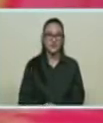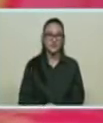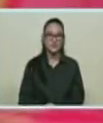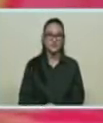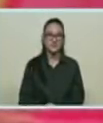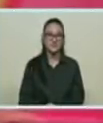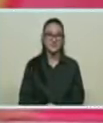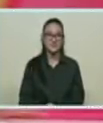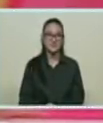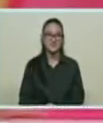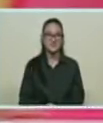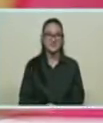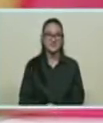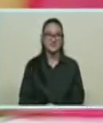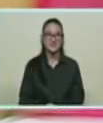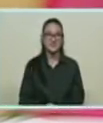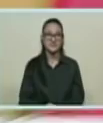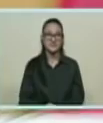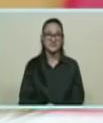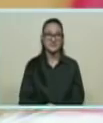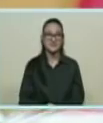Manuel Salvador Quevedo,